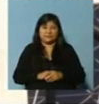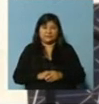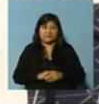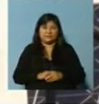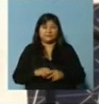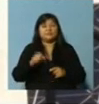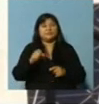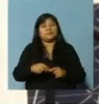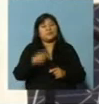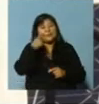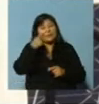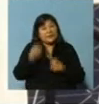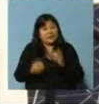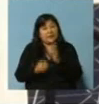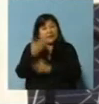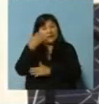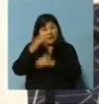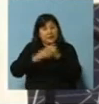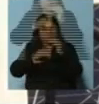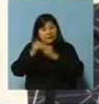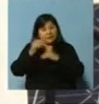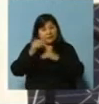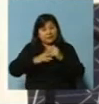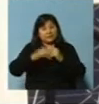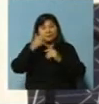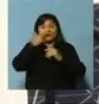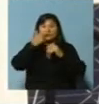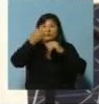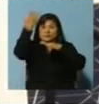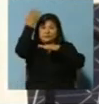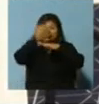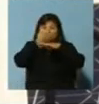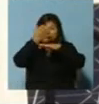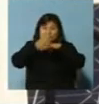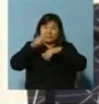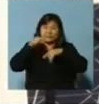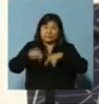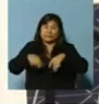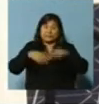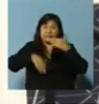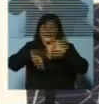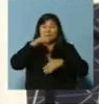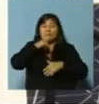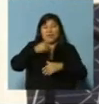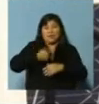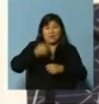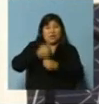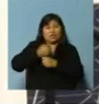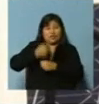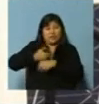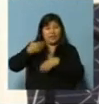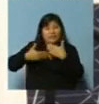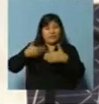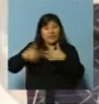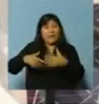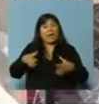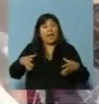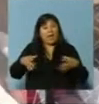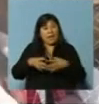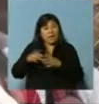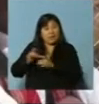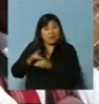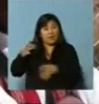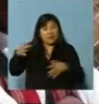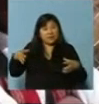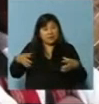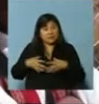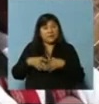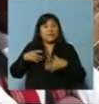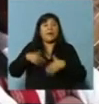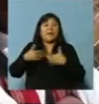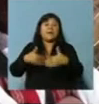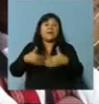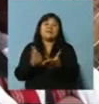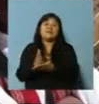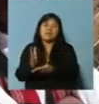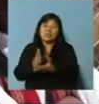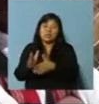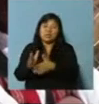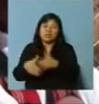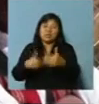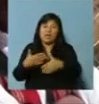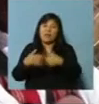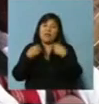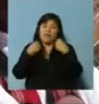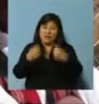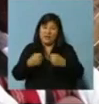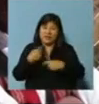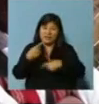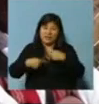las energías renovables, que es en lo que yo trabajo, que junto con un equipo venimos desarrollando muy